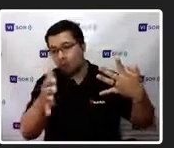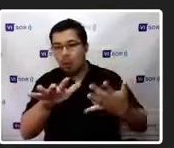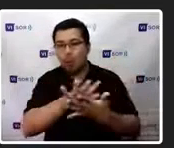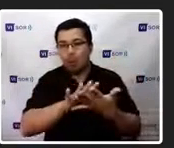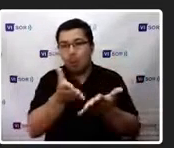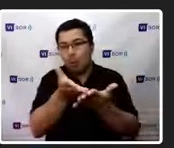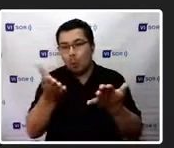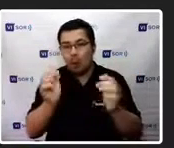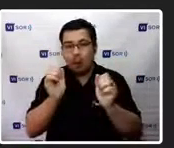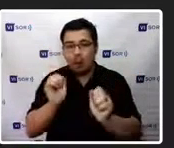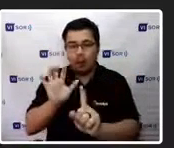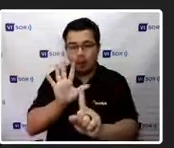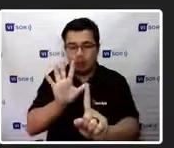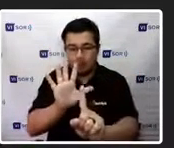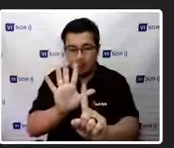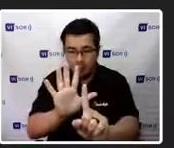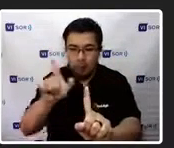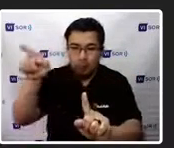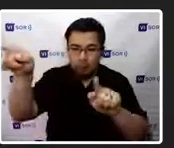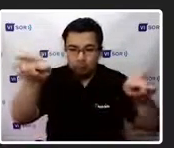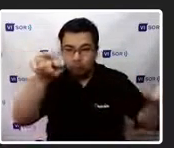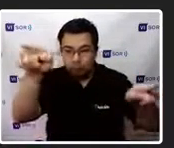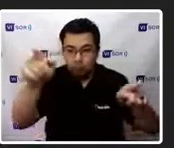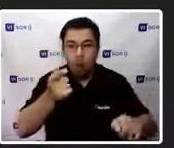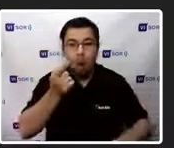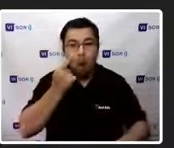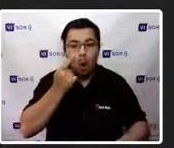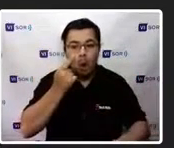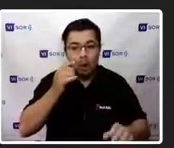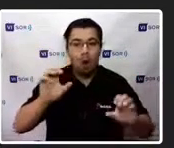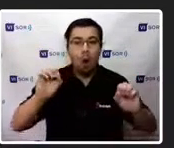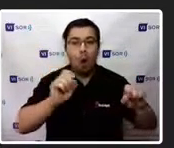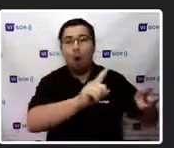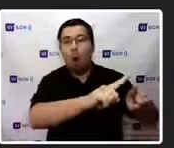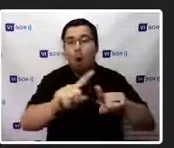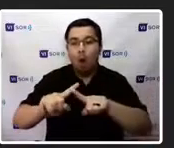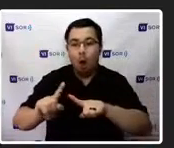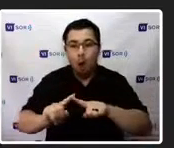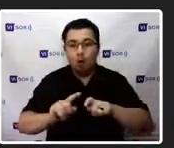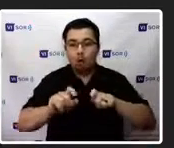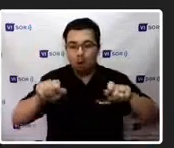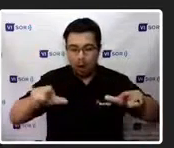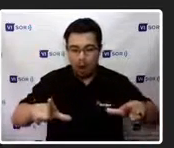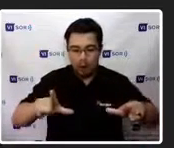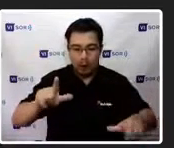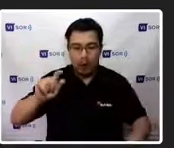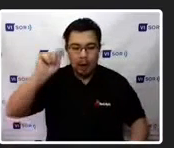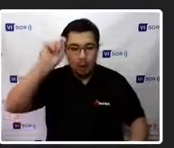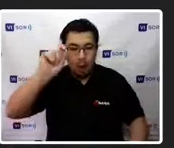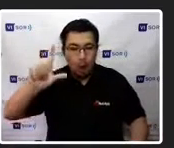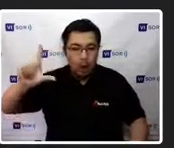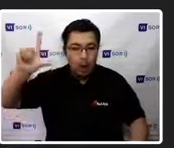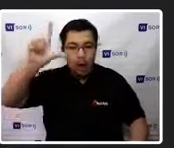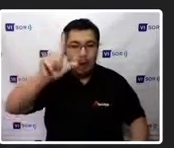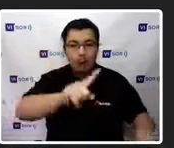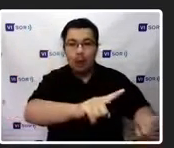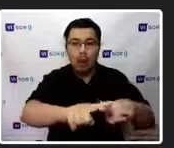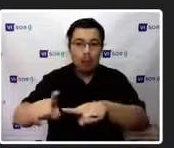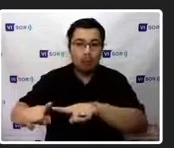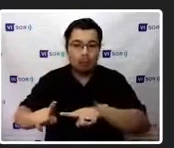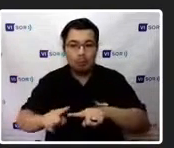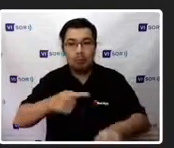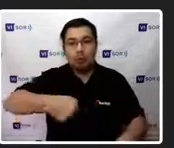partes logísticas y hay distintas áreas, lo que para mí es bastante bueno, ya que como seres humanos somos bastante